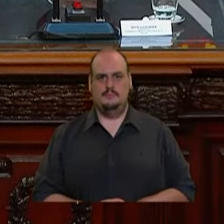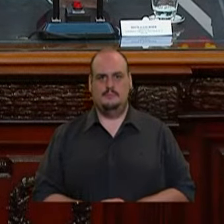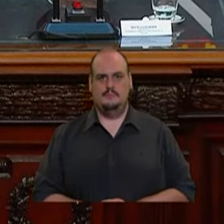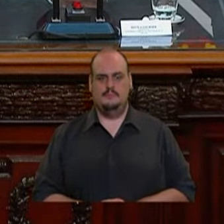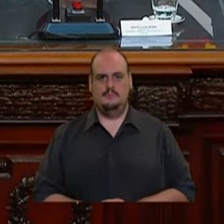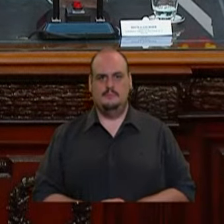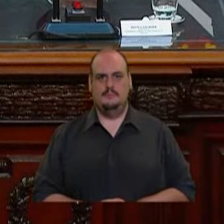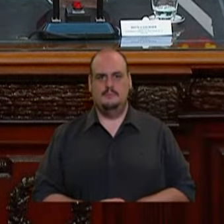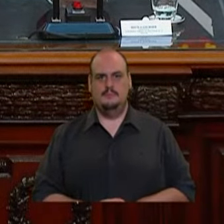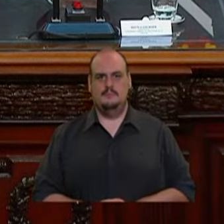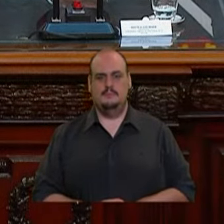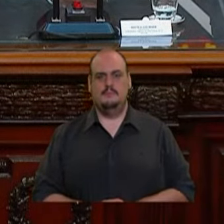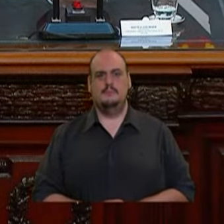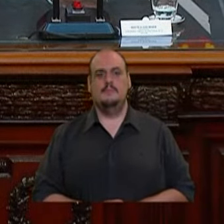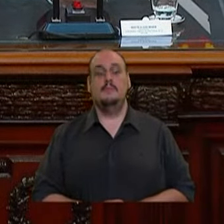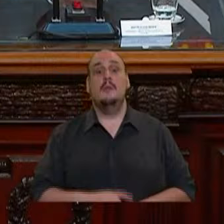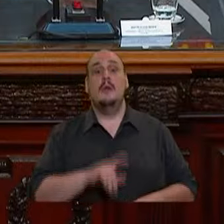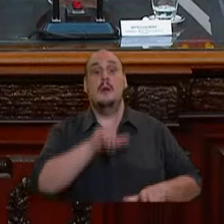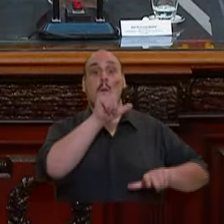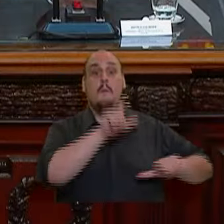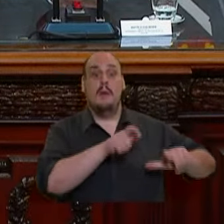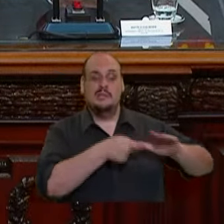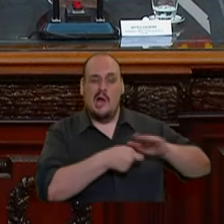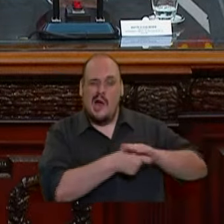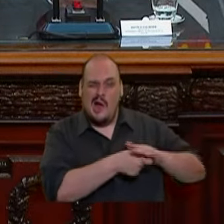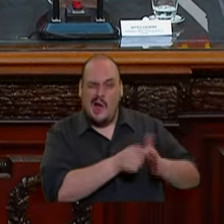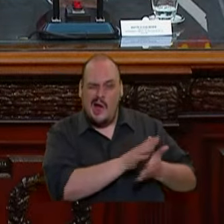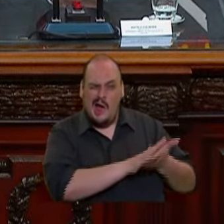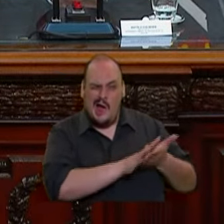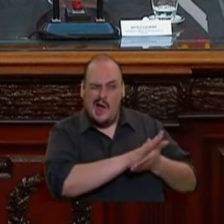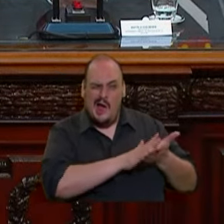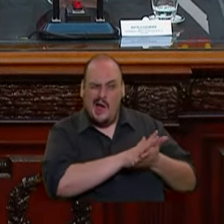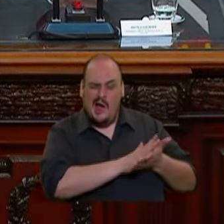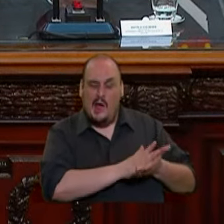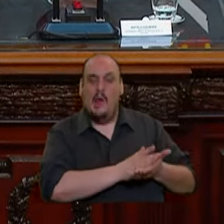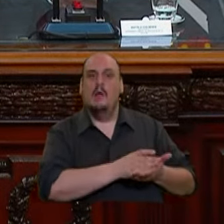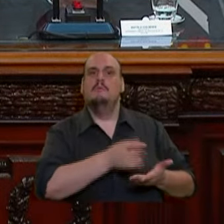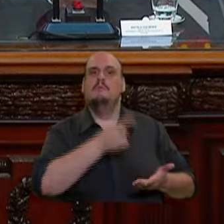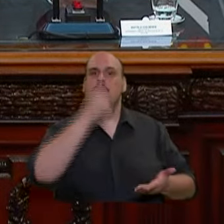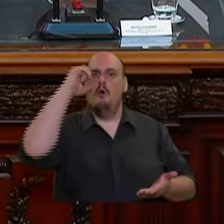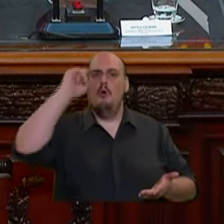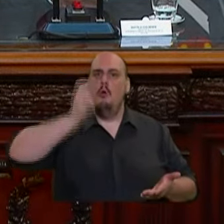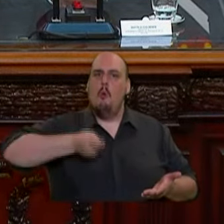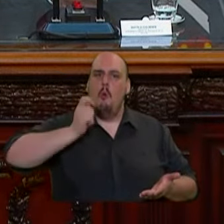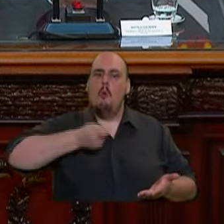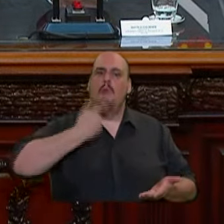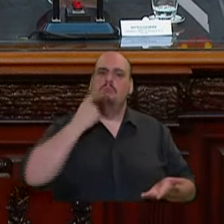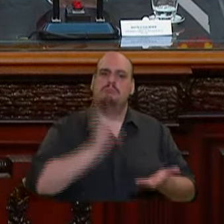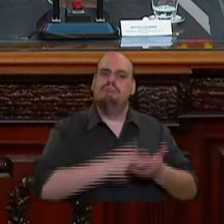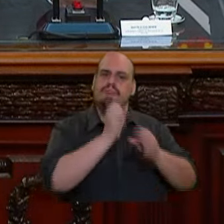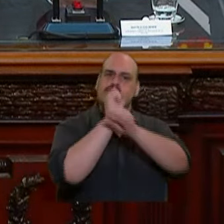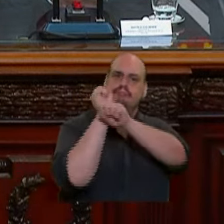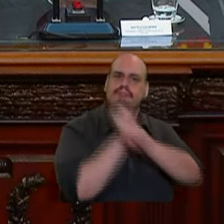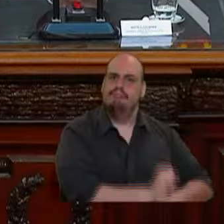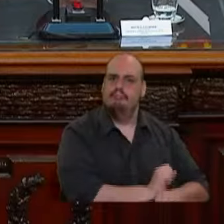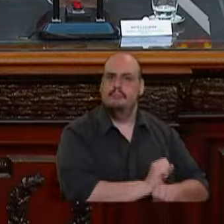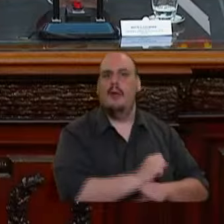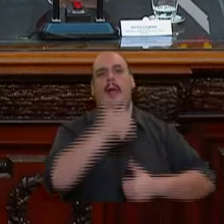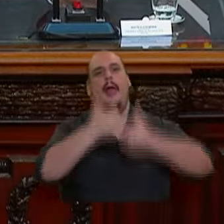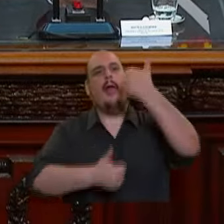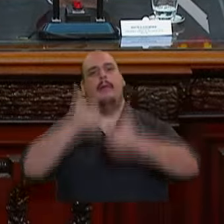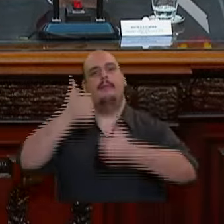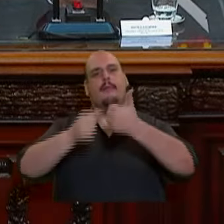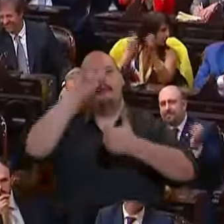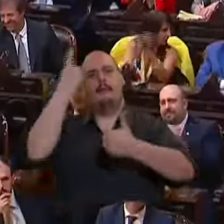Las personas condenadas por corrupción en segunda instancia no podrán presentarse como candidatos en elecciones nacionales.